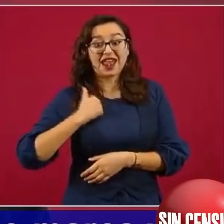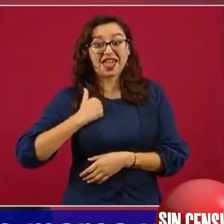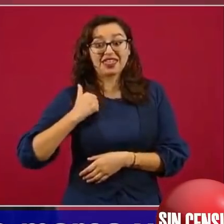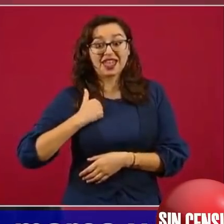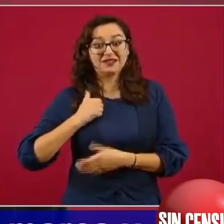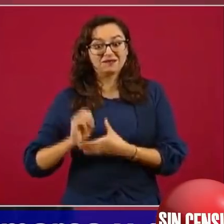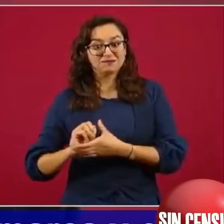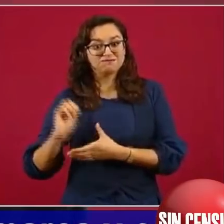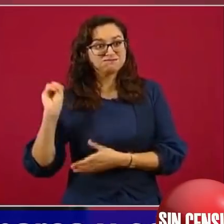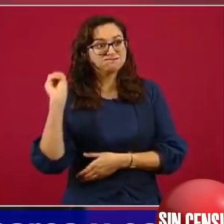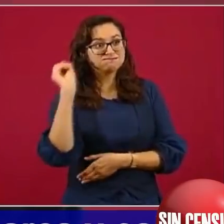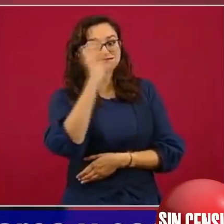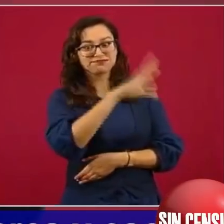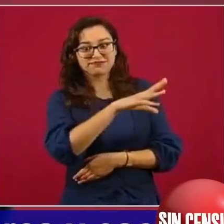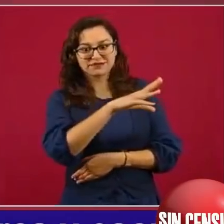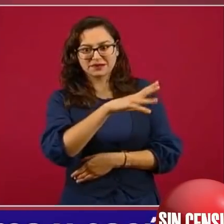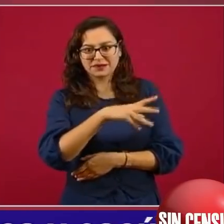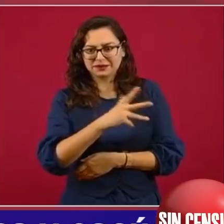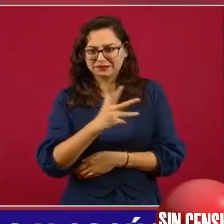Y lo que me llamó mucho la atención